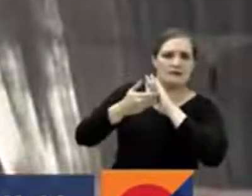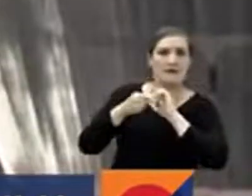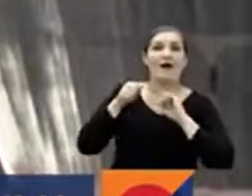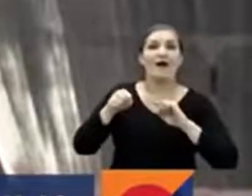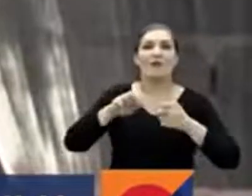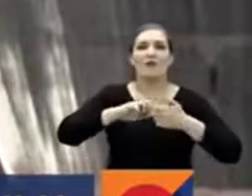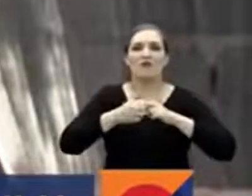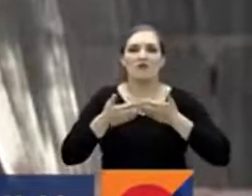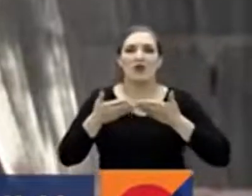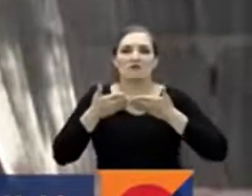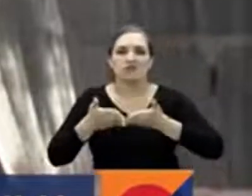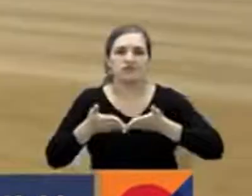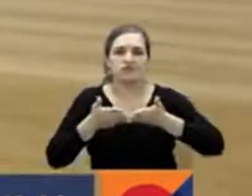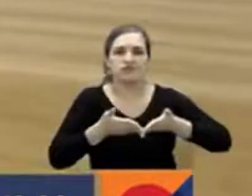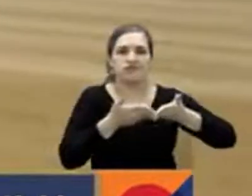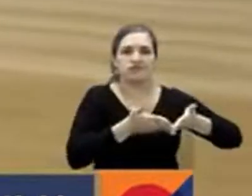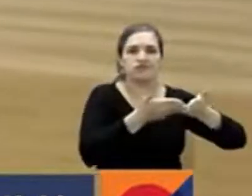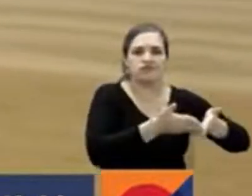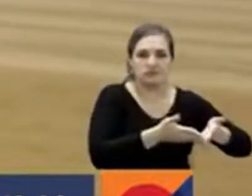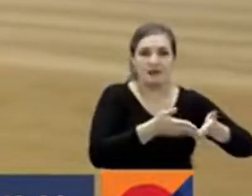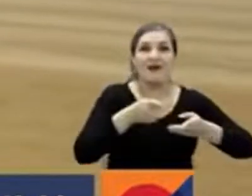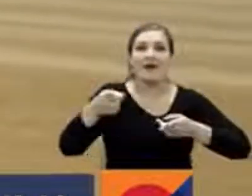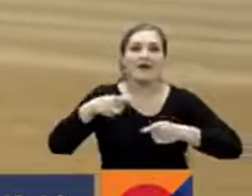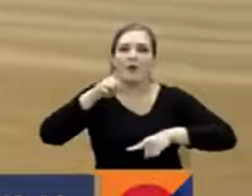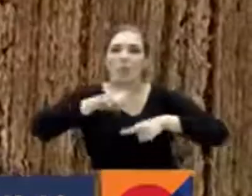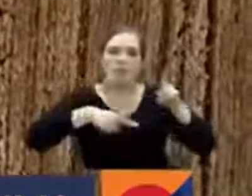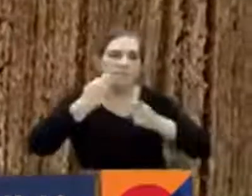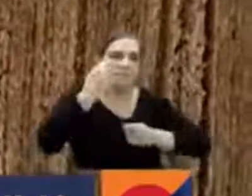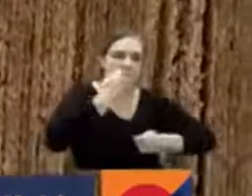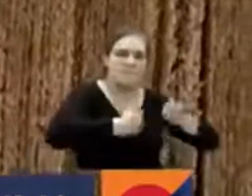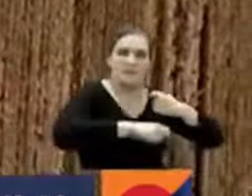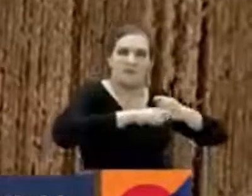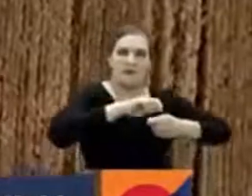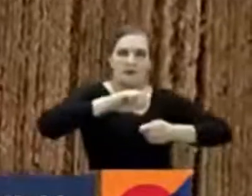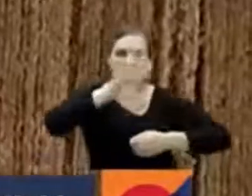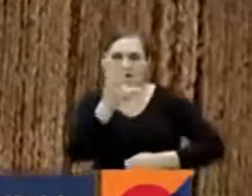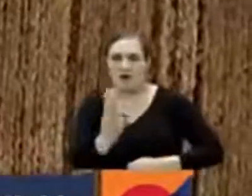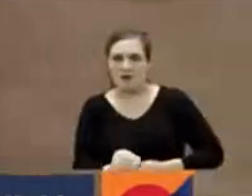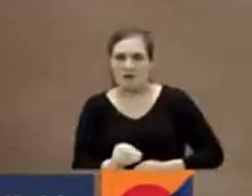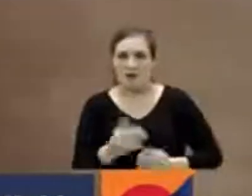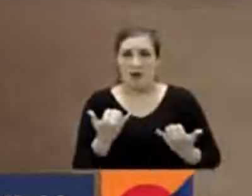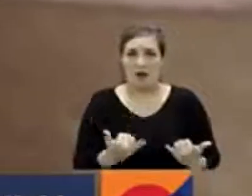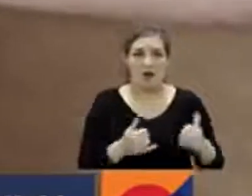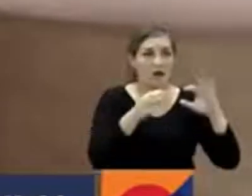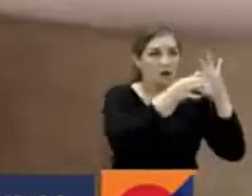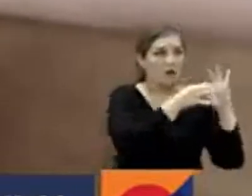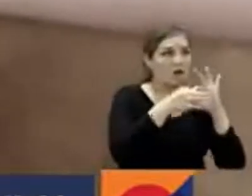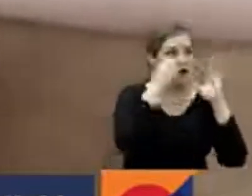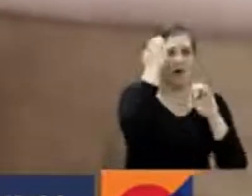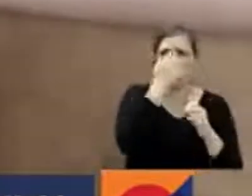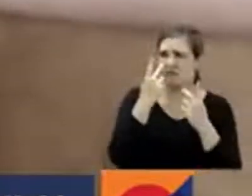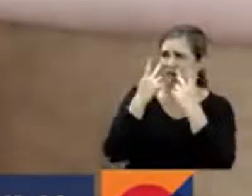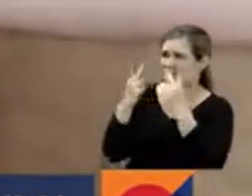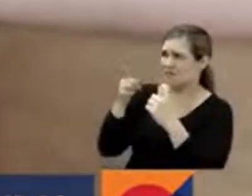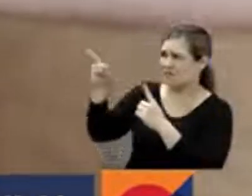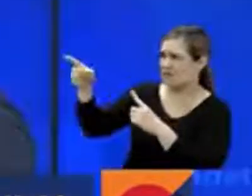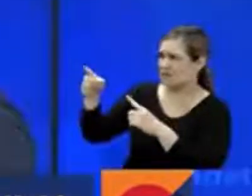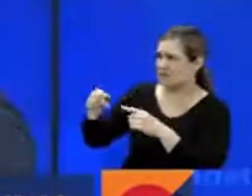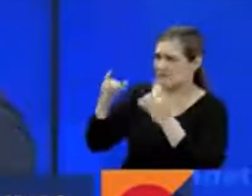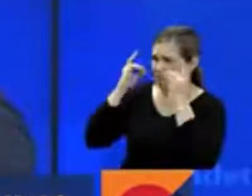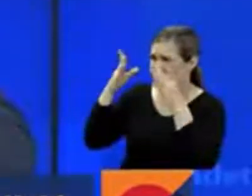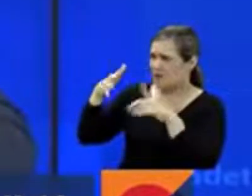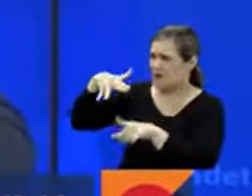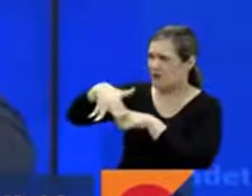los puertos ucranianos y con ello de sus exportaciones de cereales, el bloque político europeo las interpreta como un crimen de guerra del